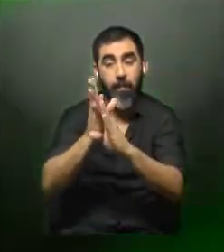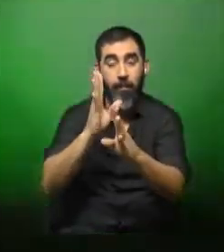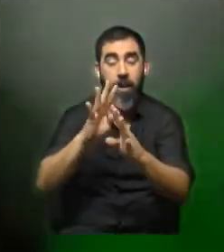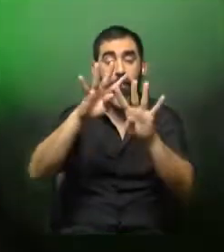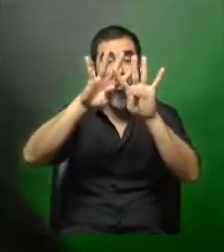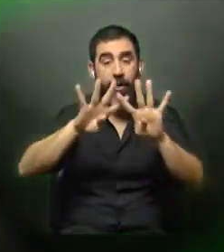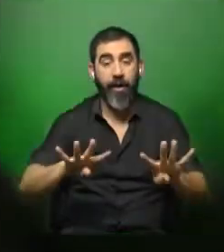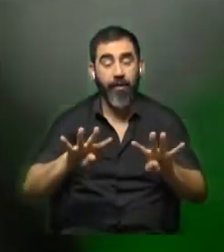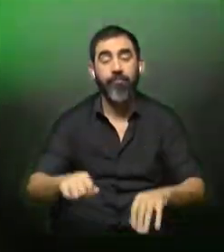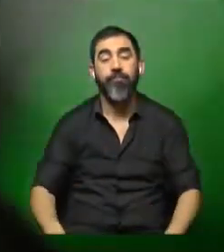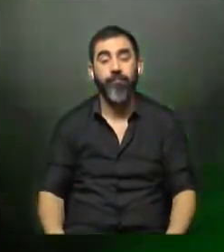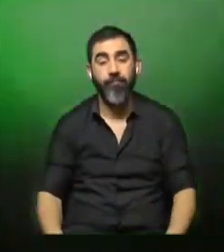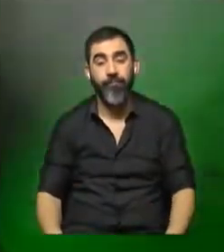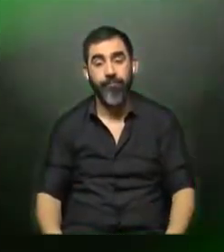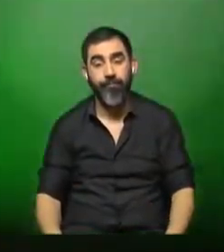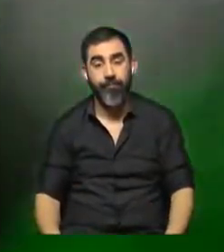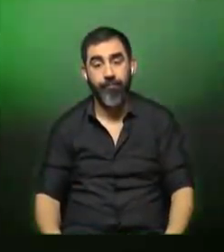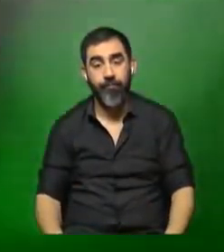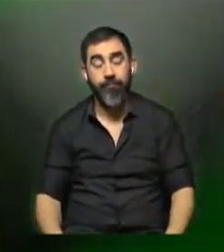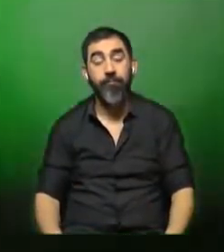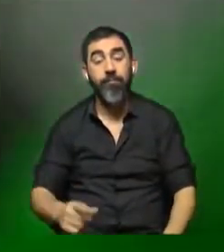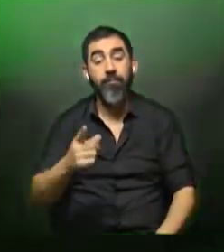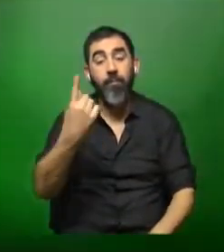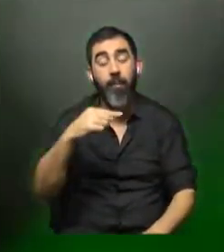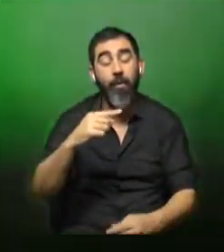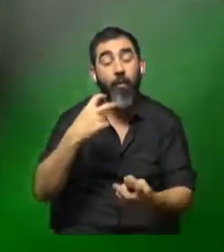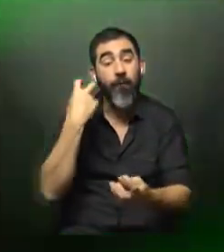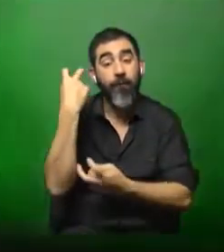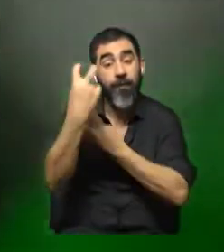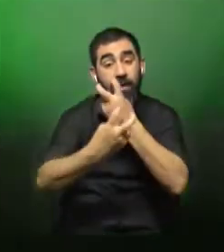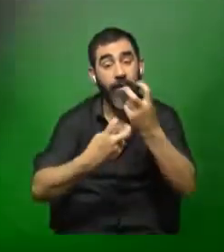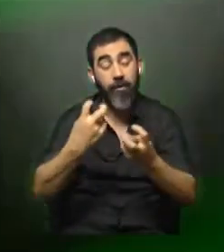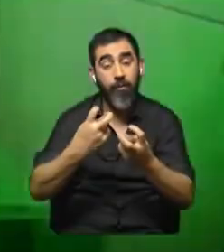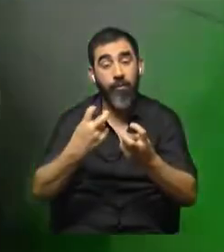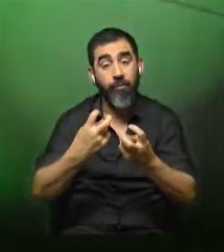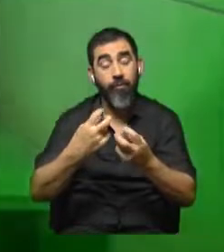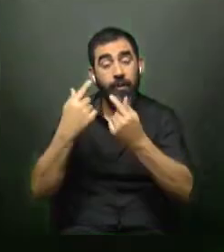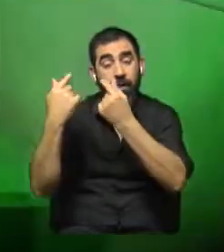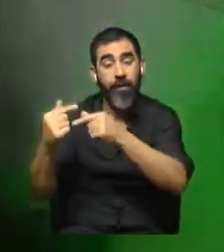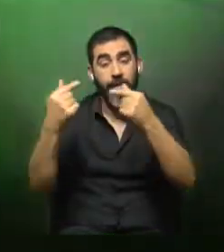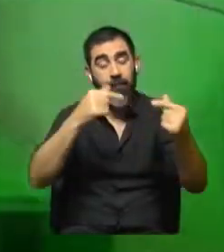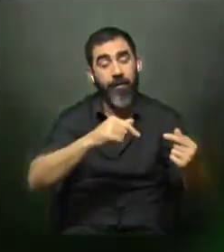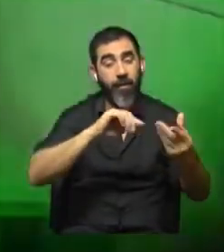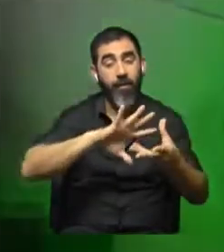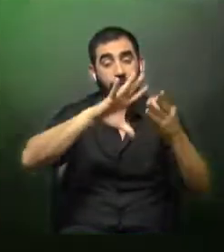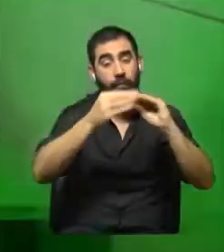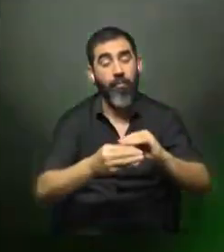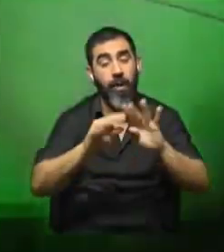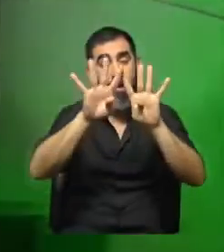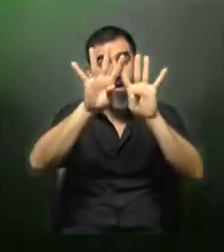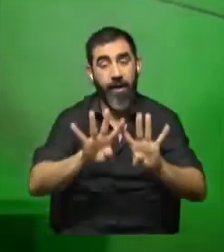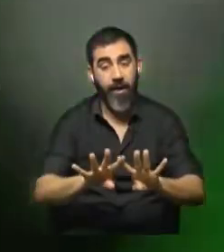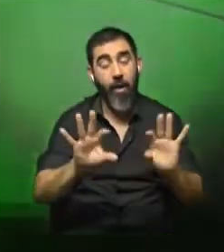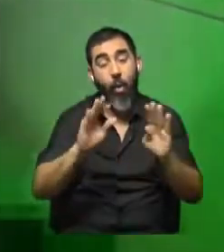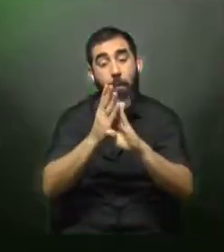las rejas. Lo que pasa es que el viento se comporta de forma distinta cuando tenés las rejas que cuando